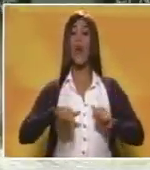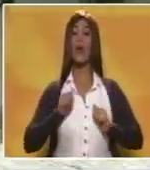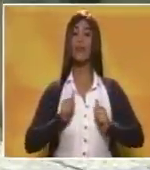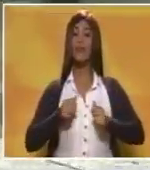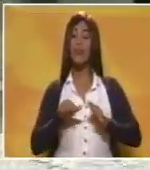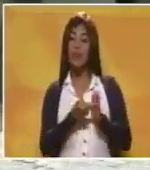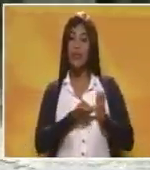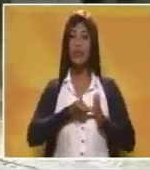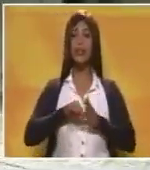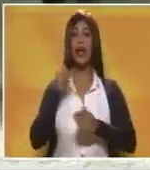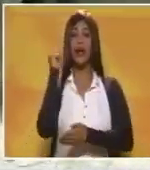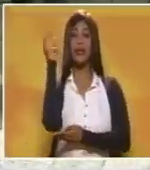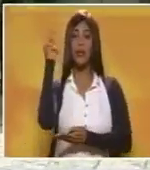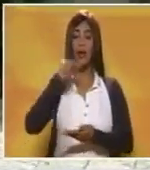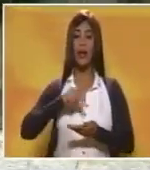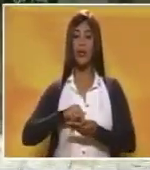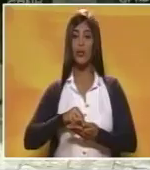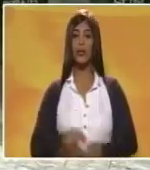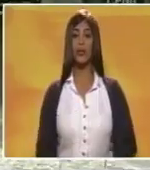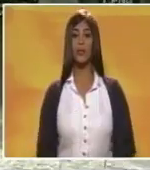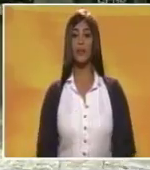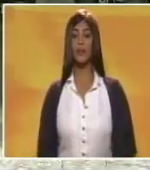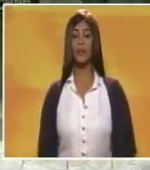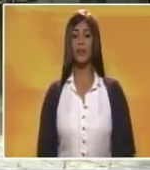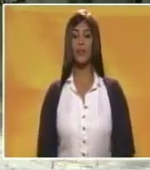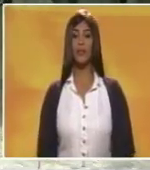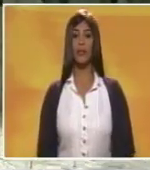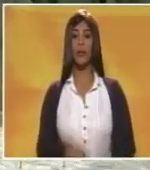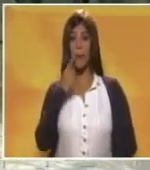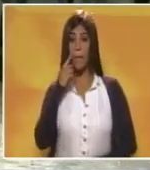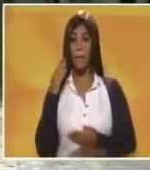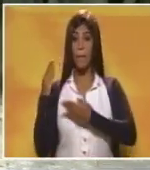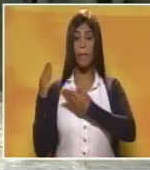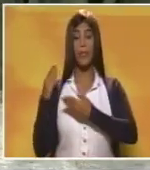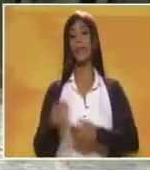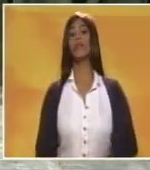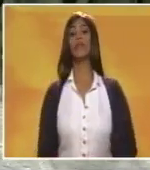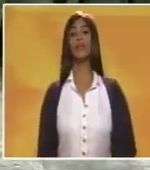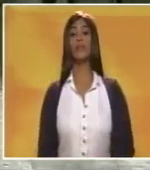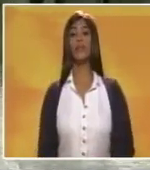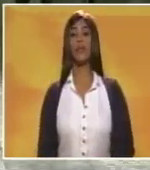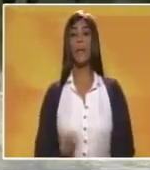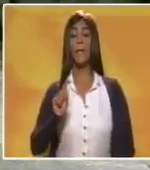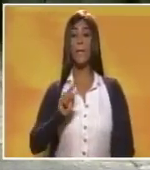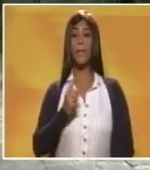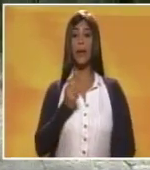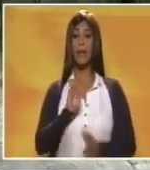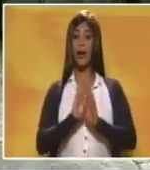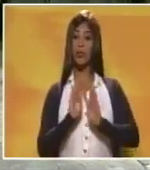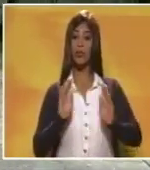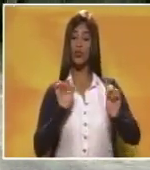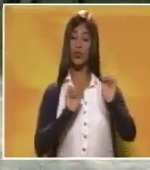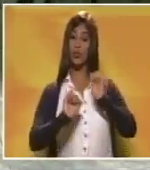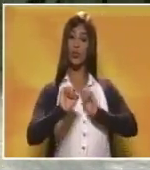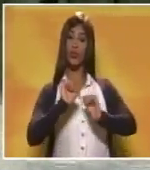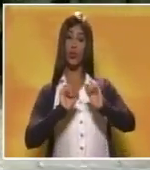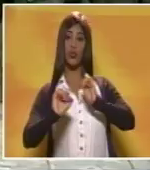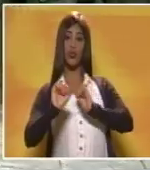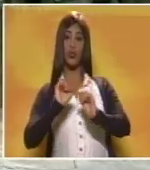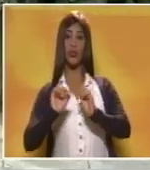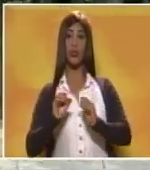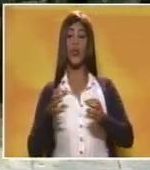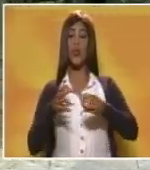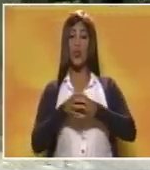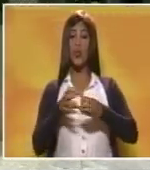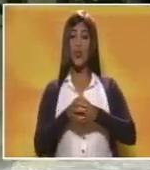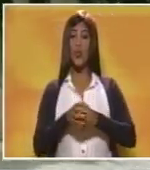las adyacencias del Palacio Federal Legislativo. Lo que ven en pantalla es la primera barrera que está